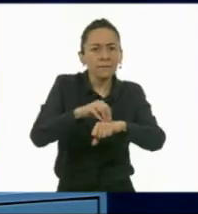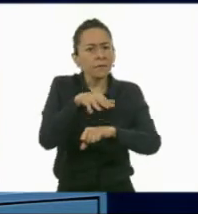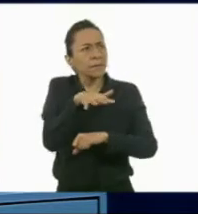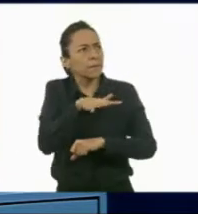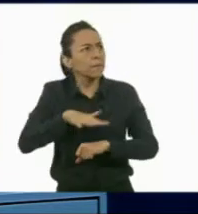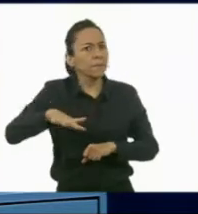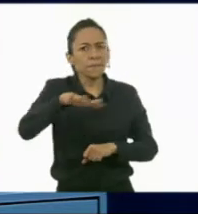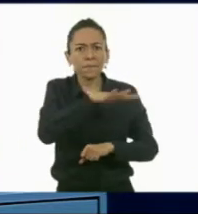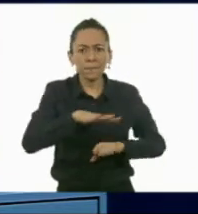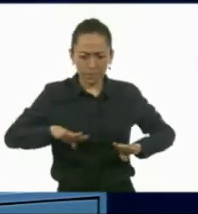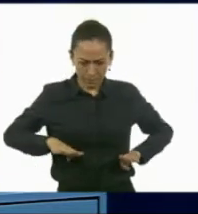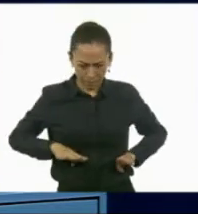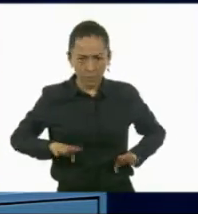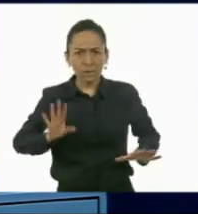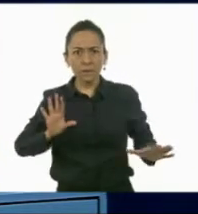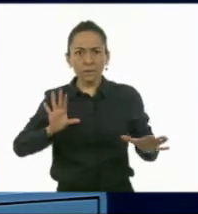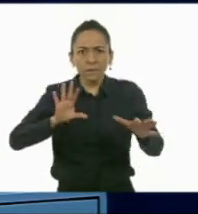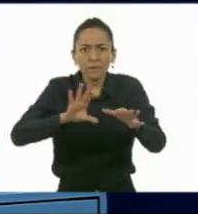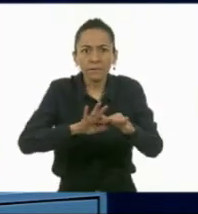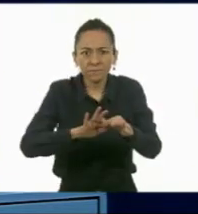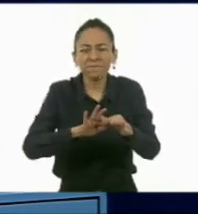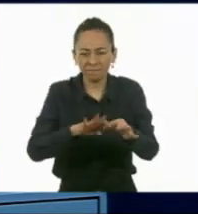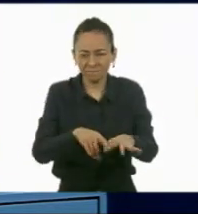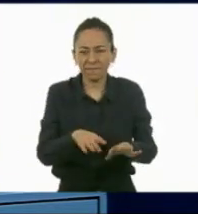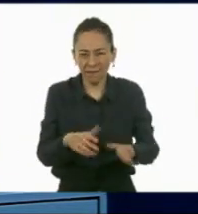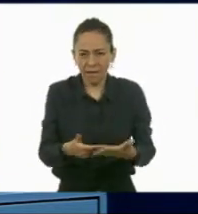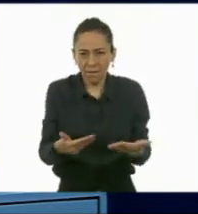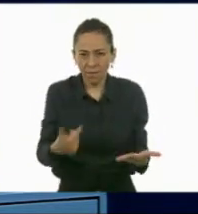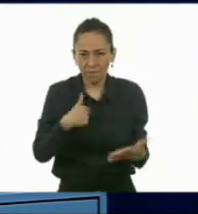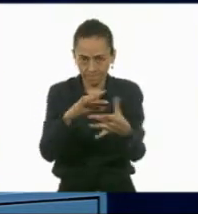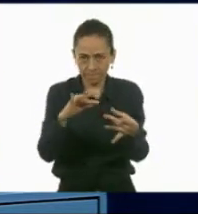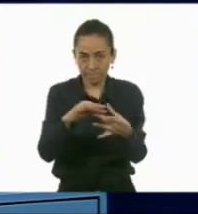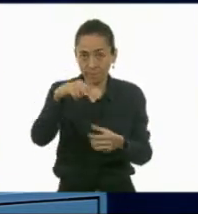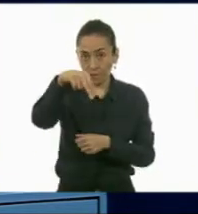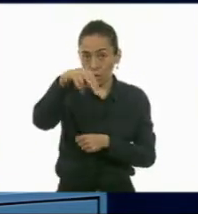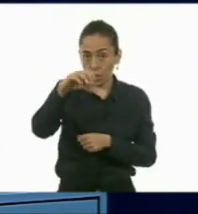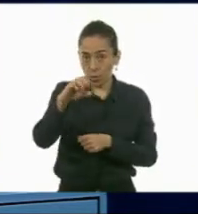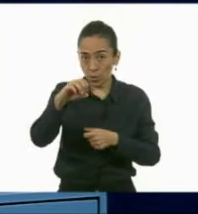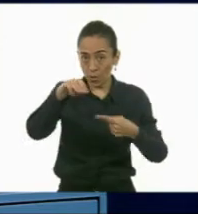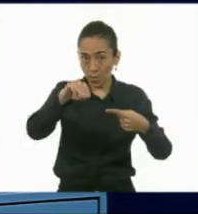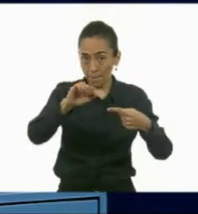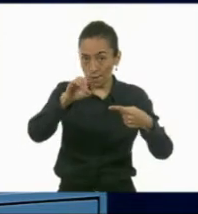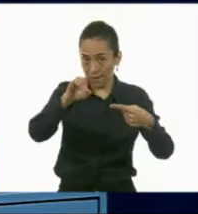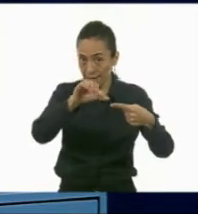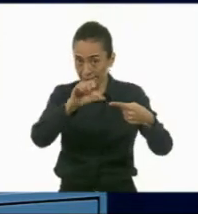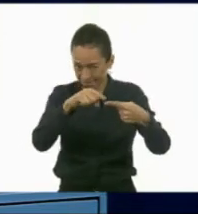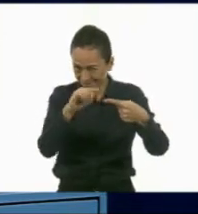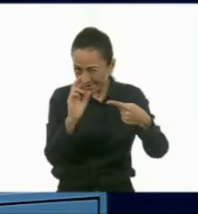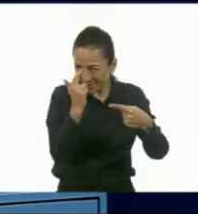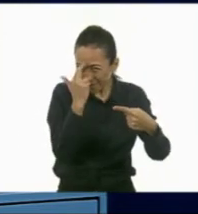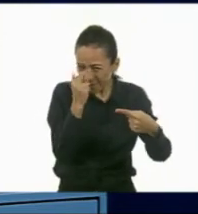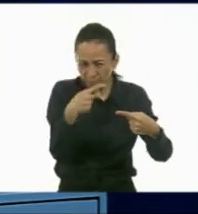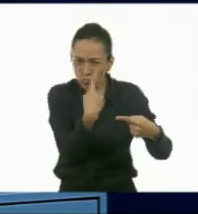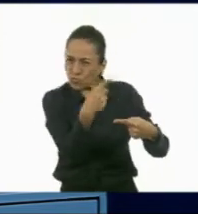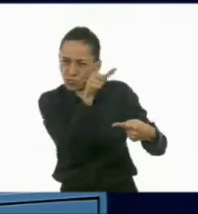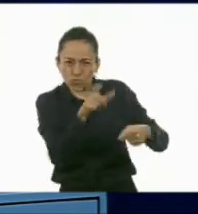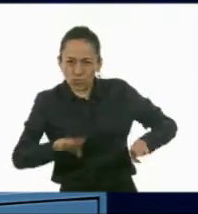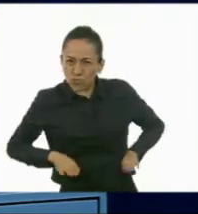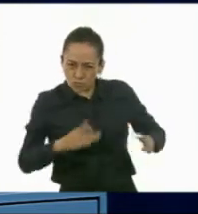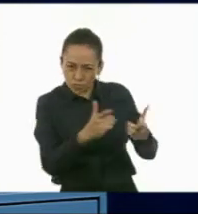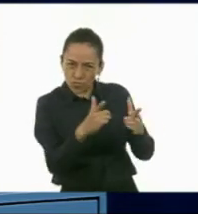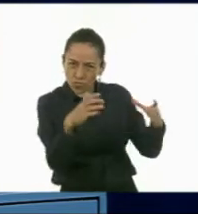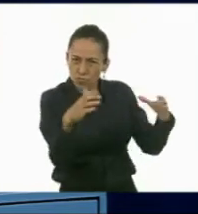más detenimiento. ¿Se acuerdan que habíamos mencionado que los nómadas tenían una característica muy particular? ¿Qué